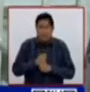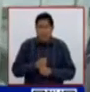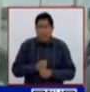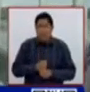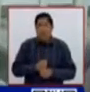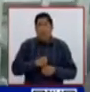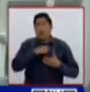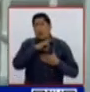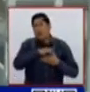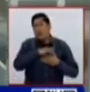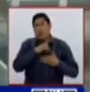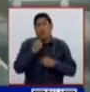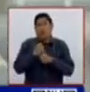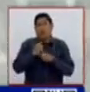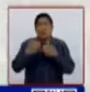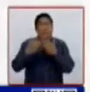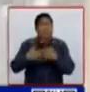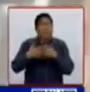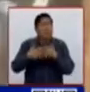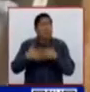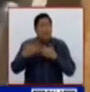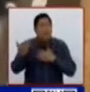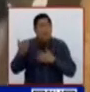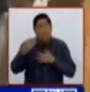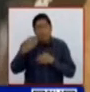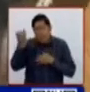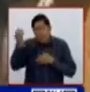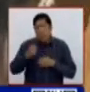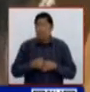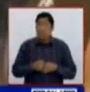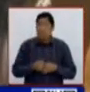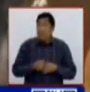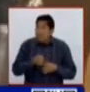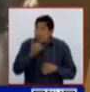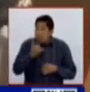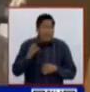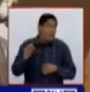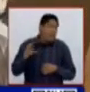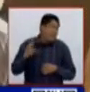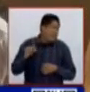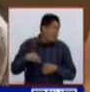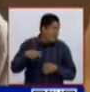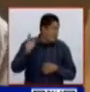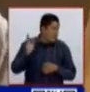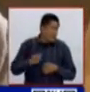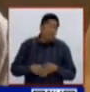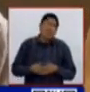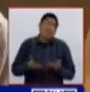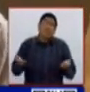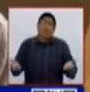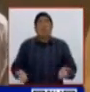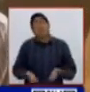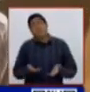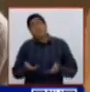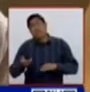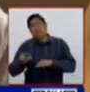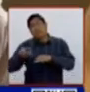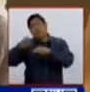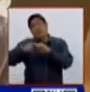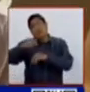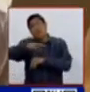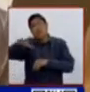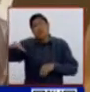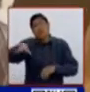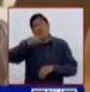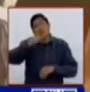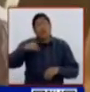se benefician los que trabajan en empresas, nada más. No. No. Como le digo, aunque les aumenten.